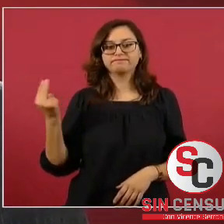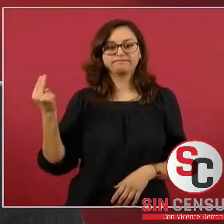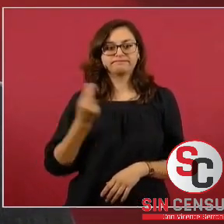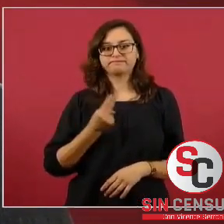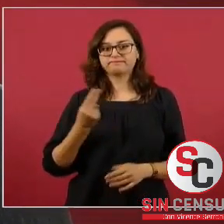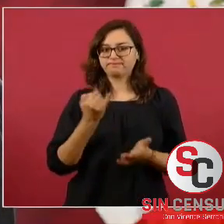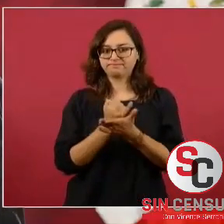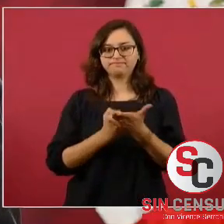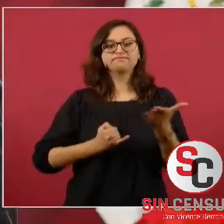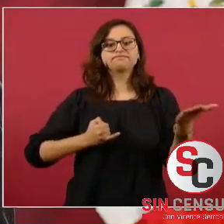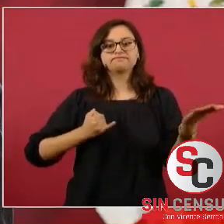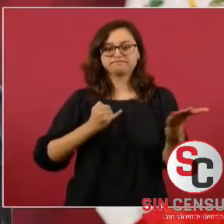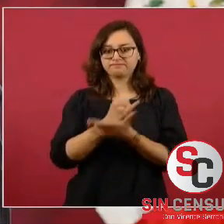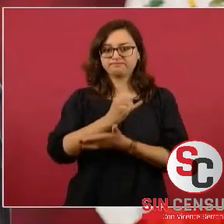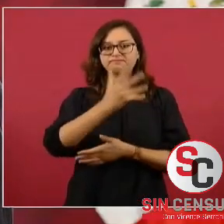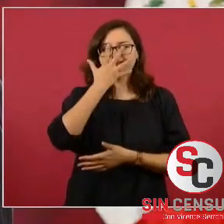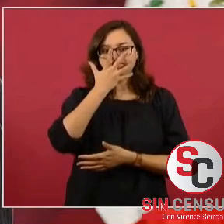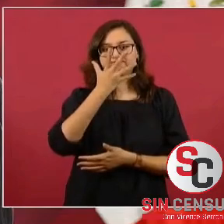tomar decisiones